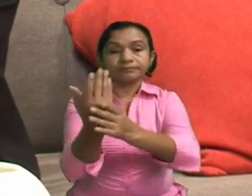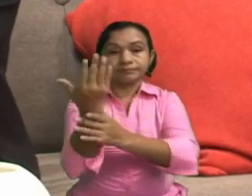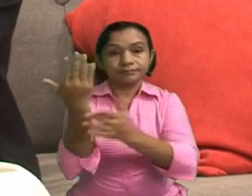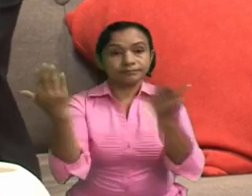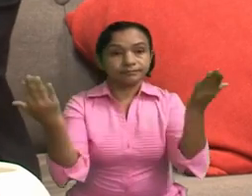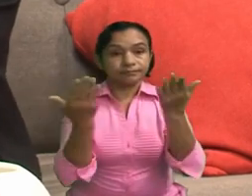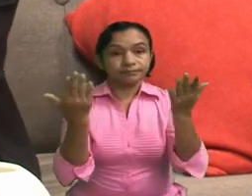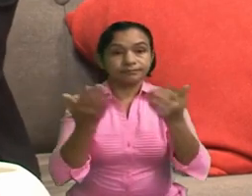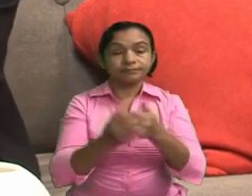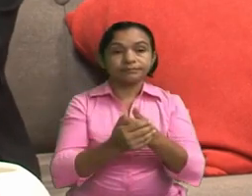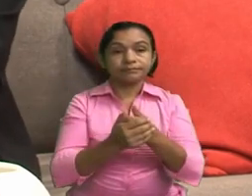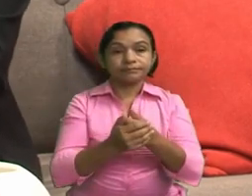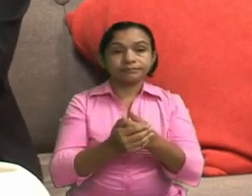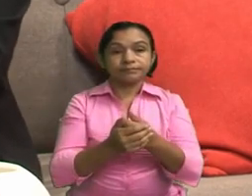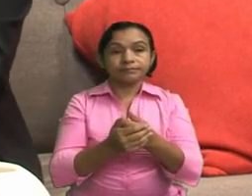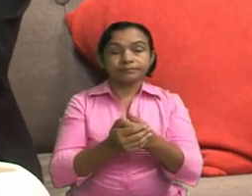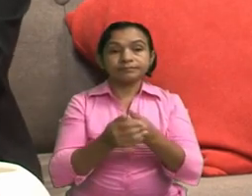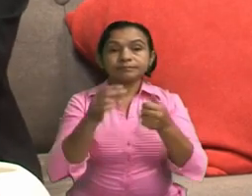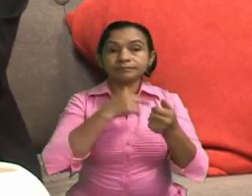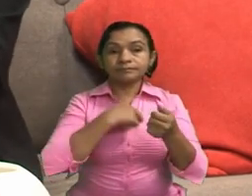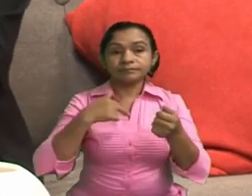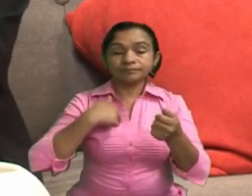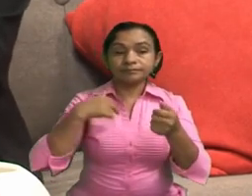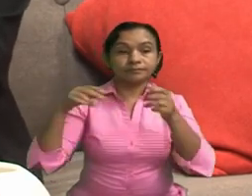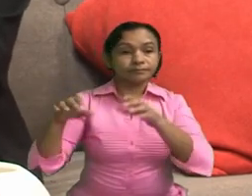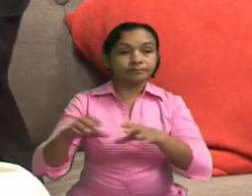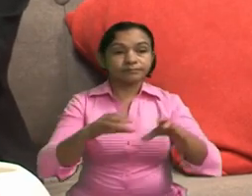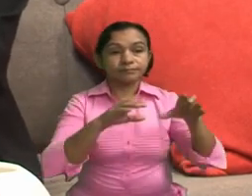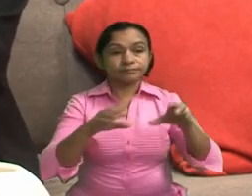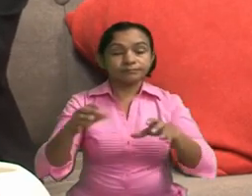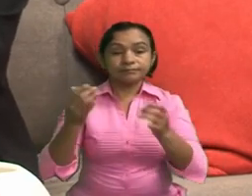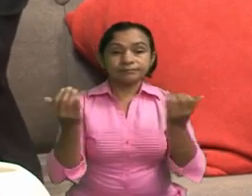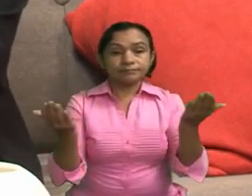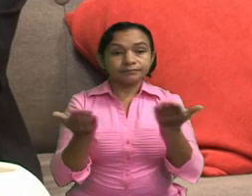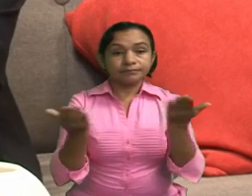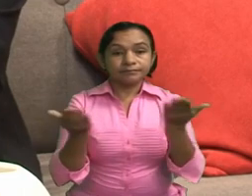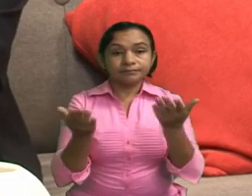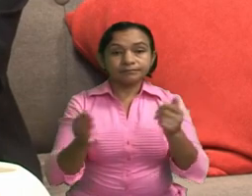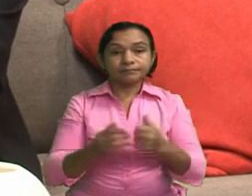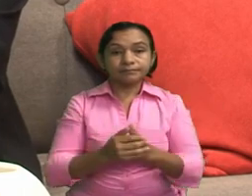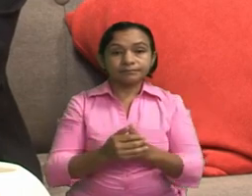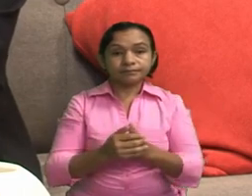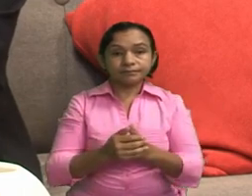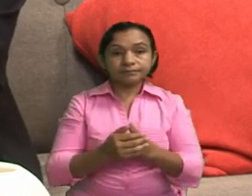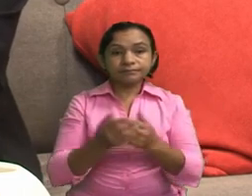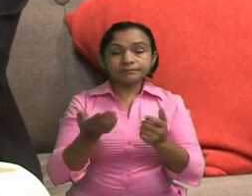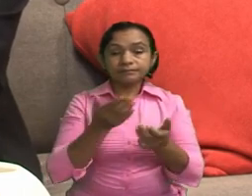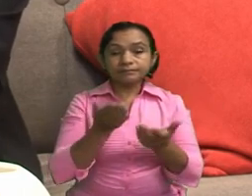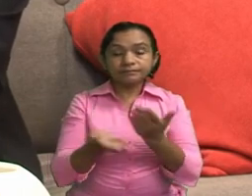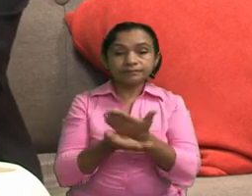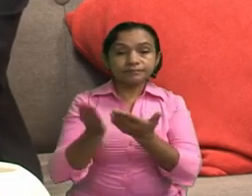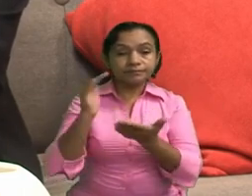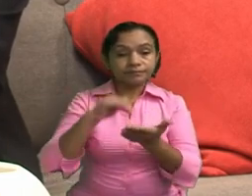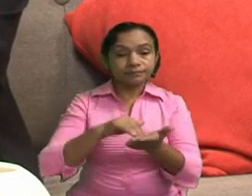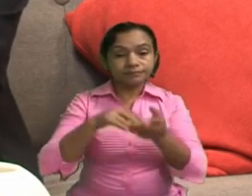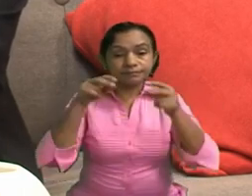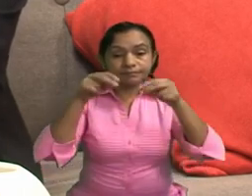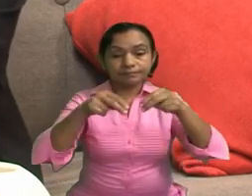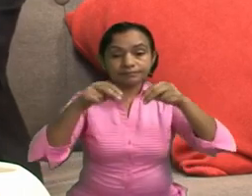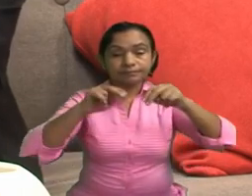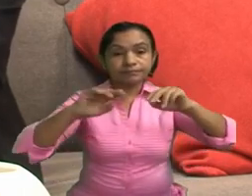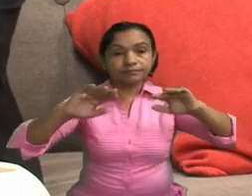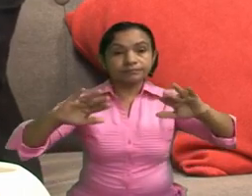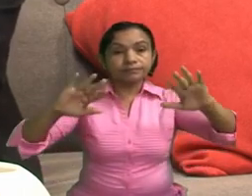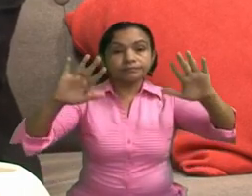Entonces, al realizarse acciones de restauración y de recuperación de los recursos, lógicamente